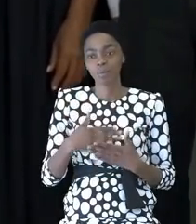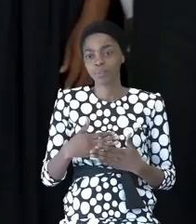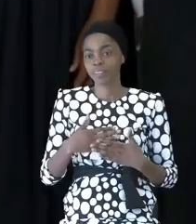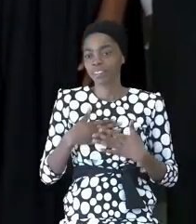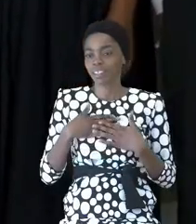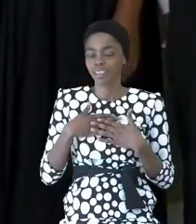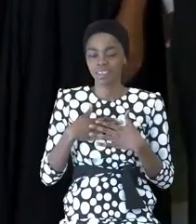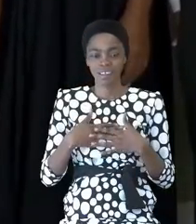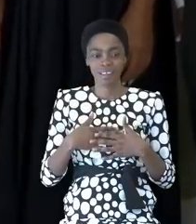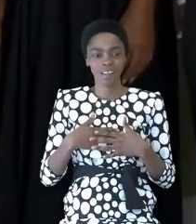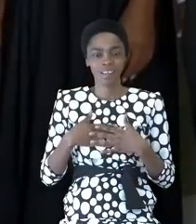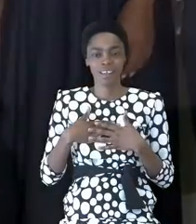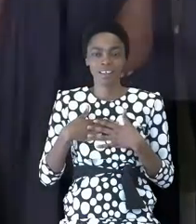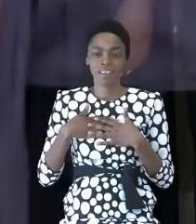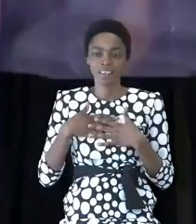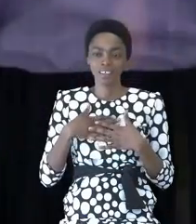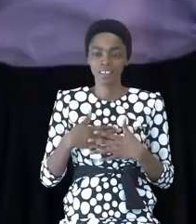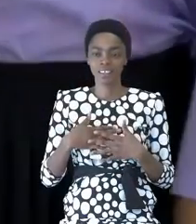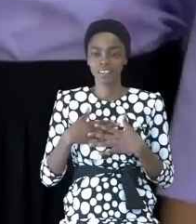respiro,